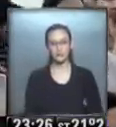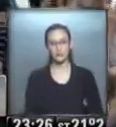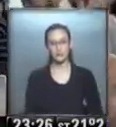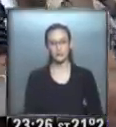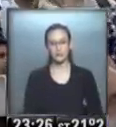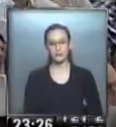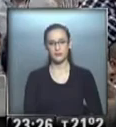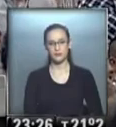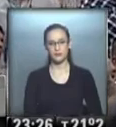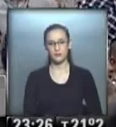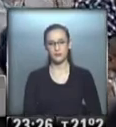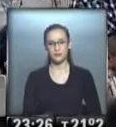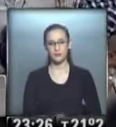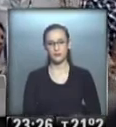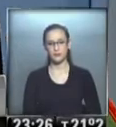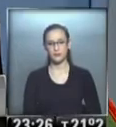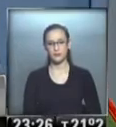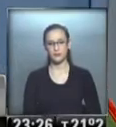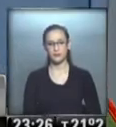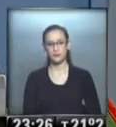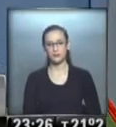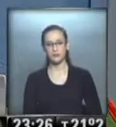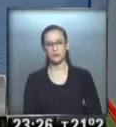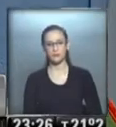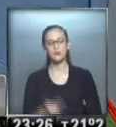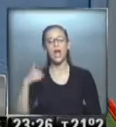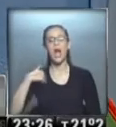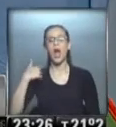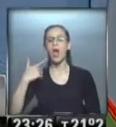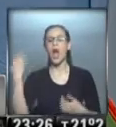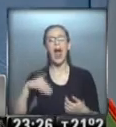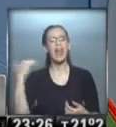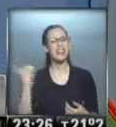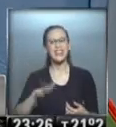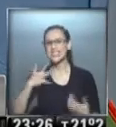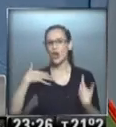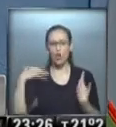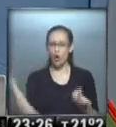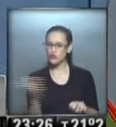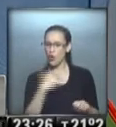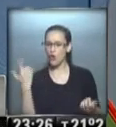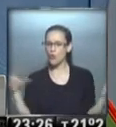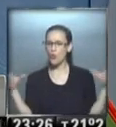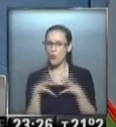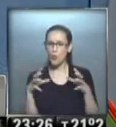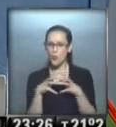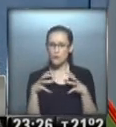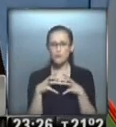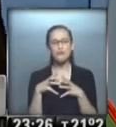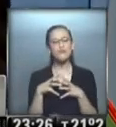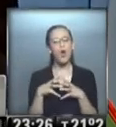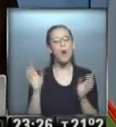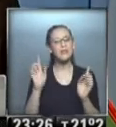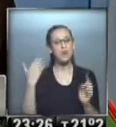Aquí estamos, no somos ni más ni menos que la Argentina, esa Argentina que